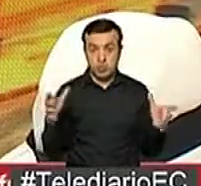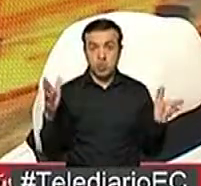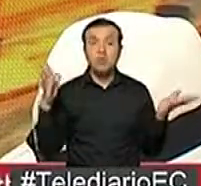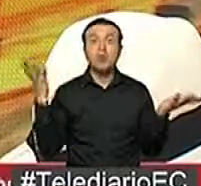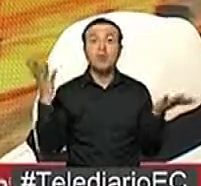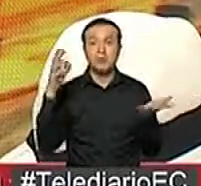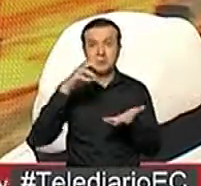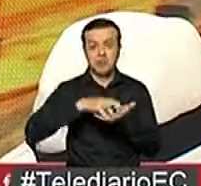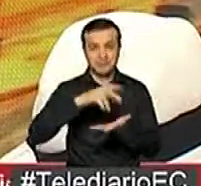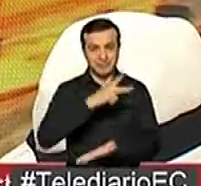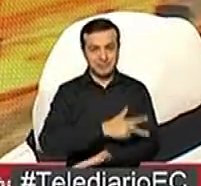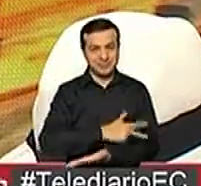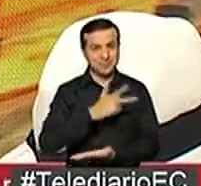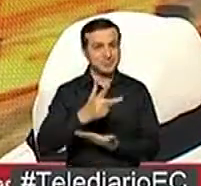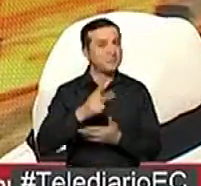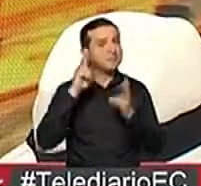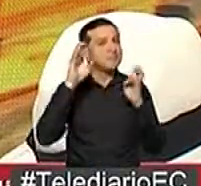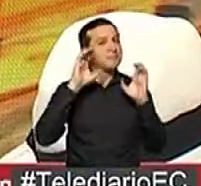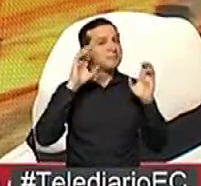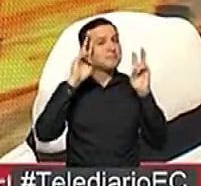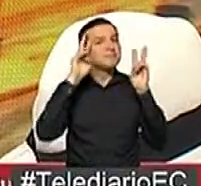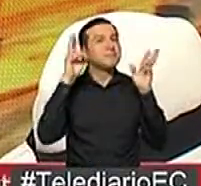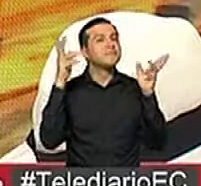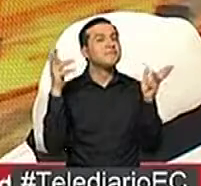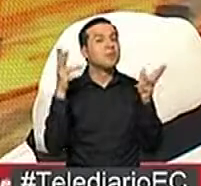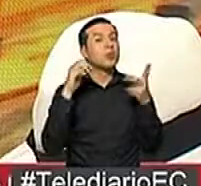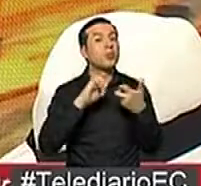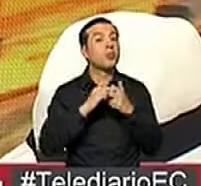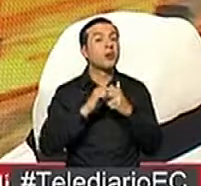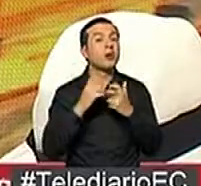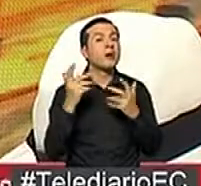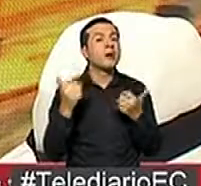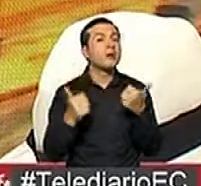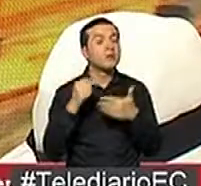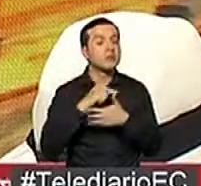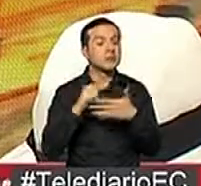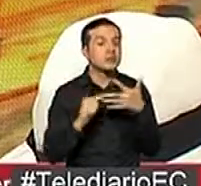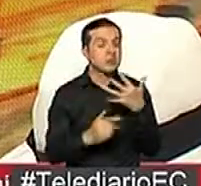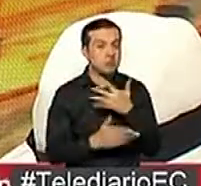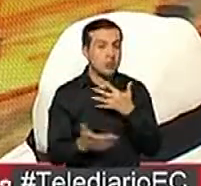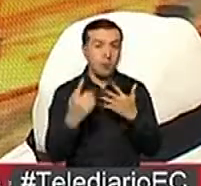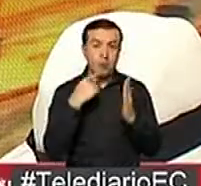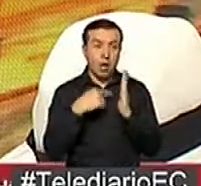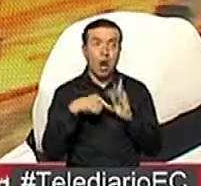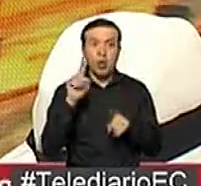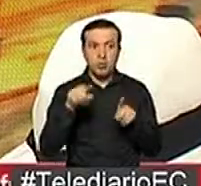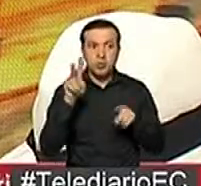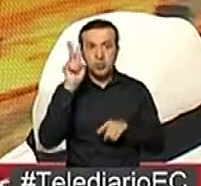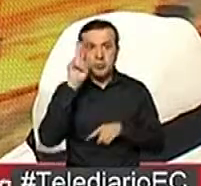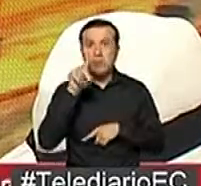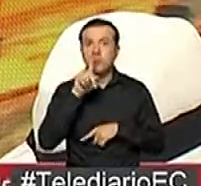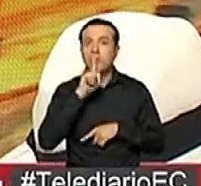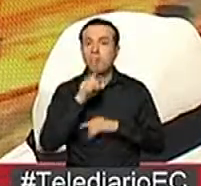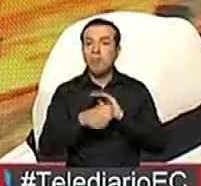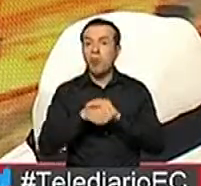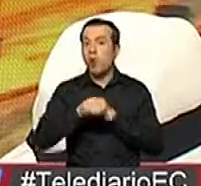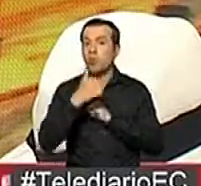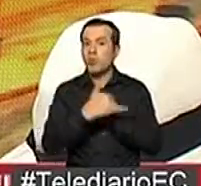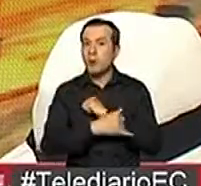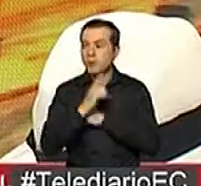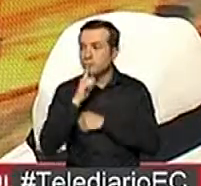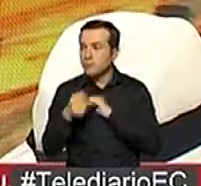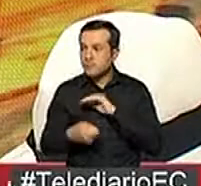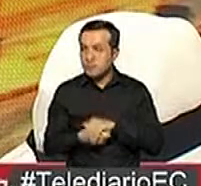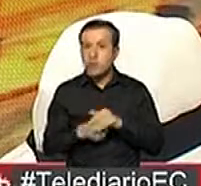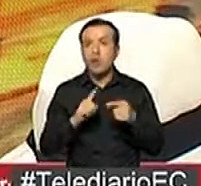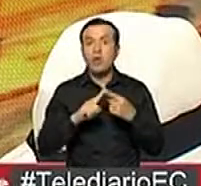Chimborazo. En la reunión se abordaron los problemas que afronta este sector productivo, como el contrabando, los bajos precios y la